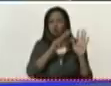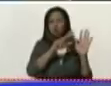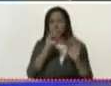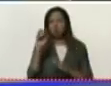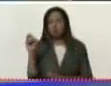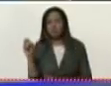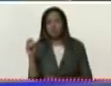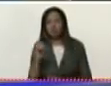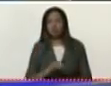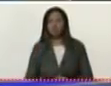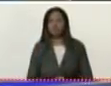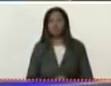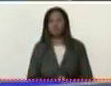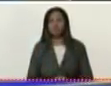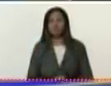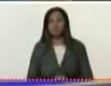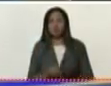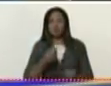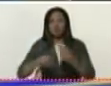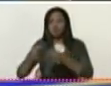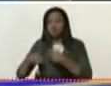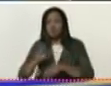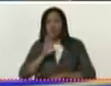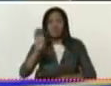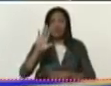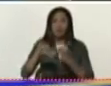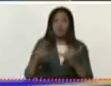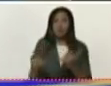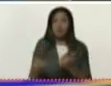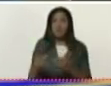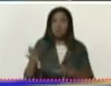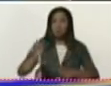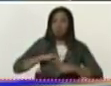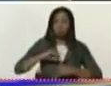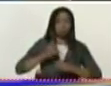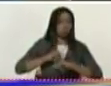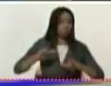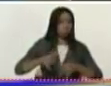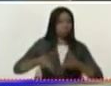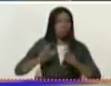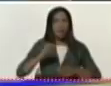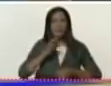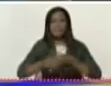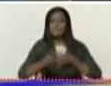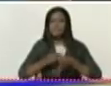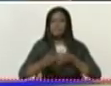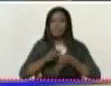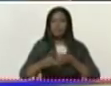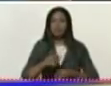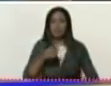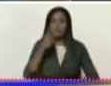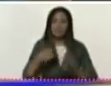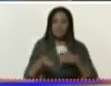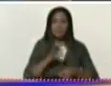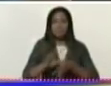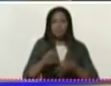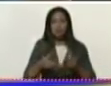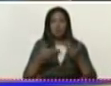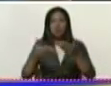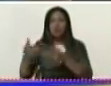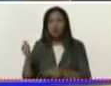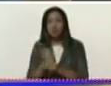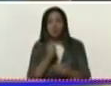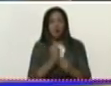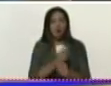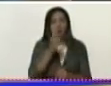4.800 comercios del país han aceptado el Petro, el medio Petro que le di a los